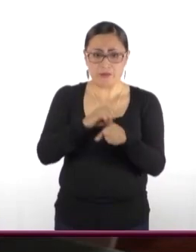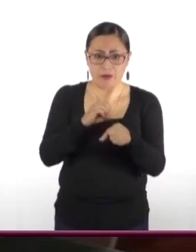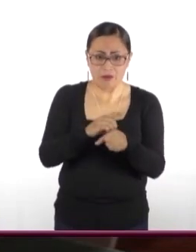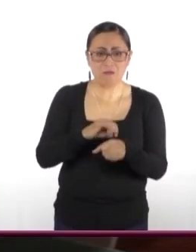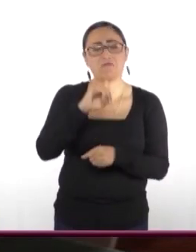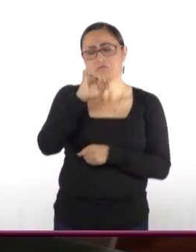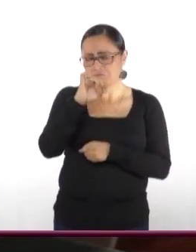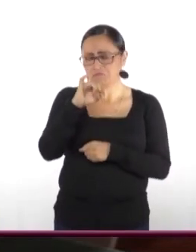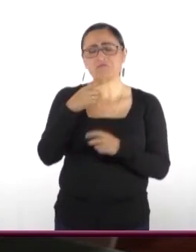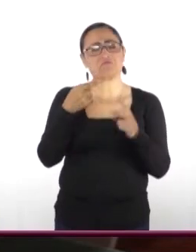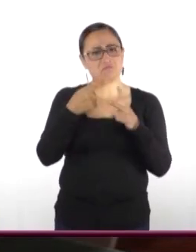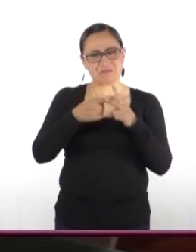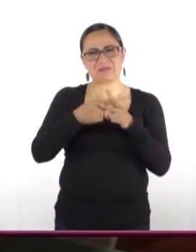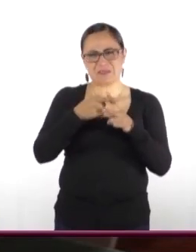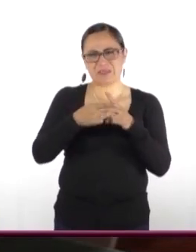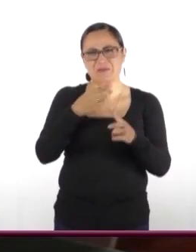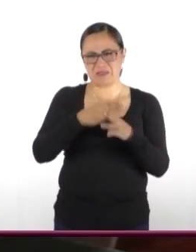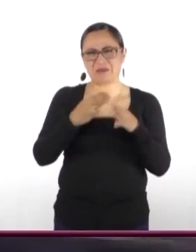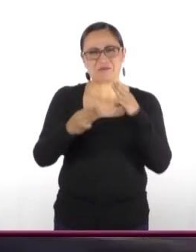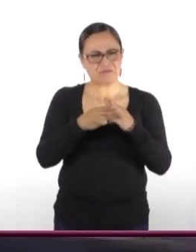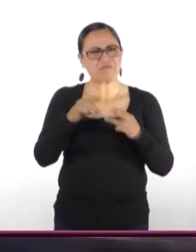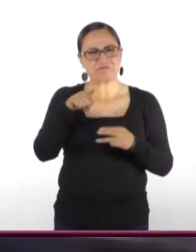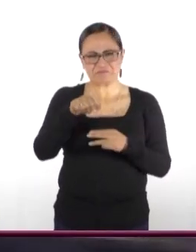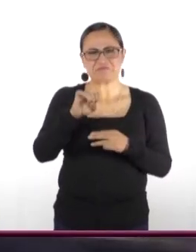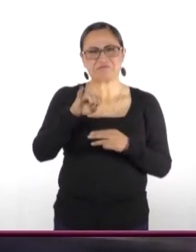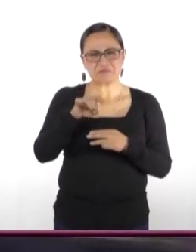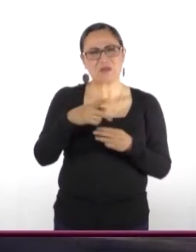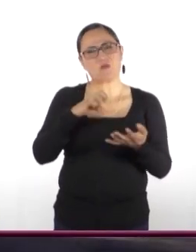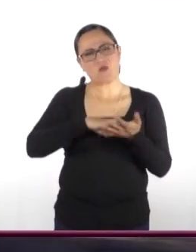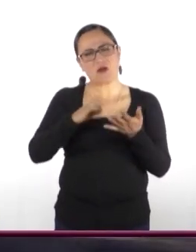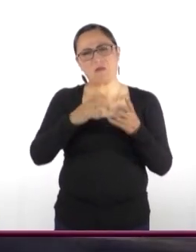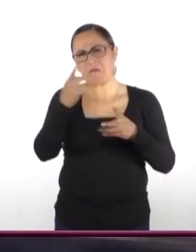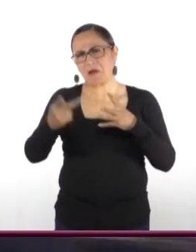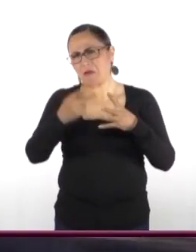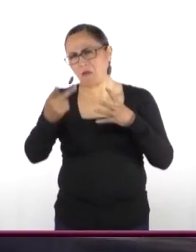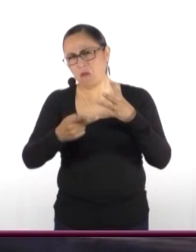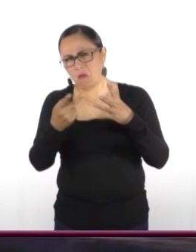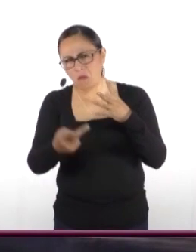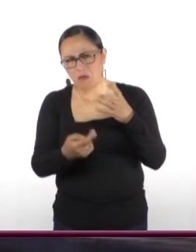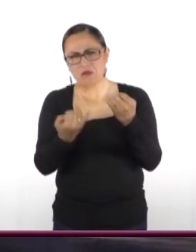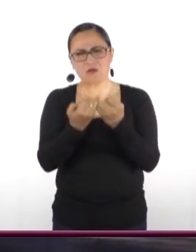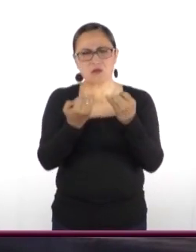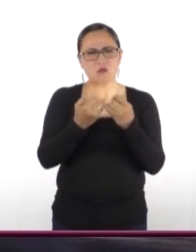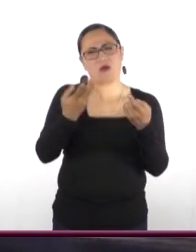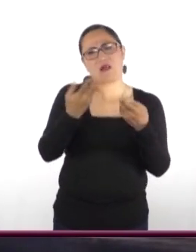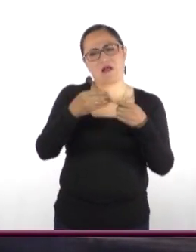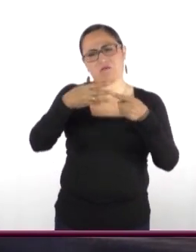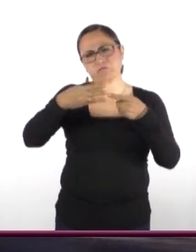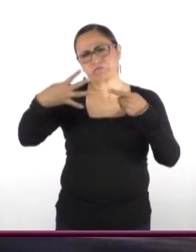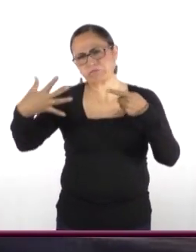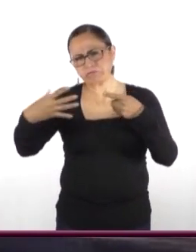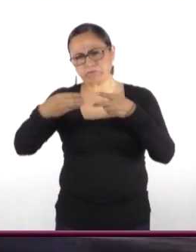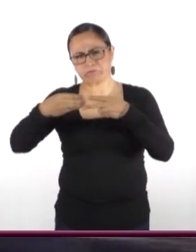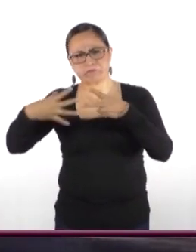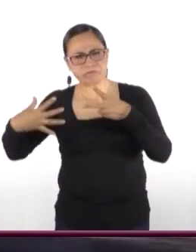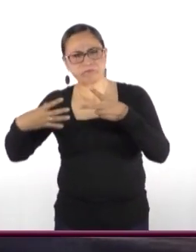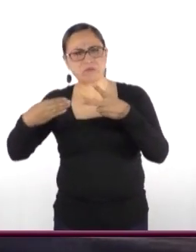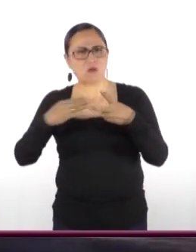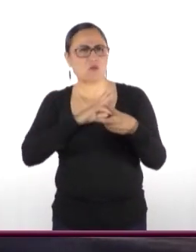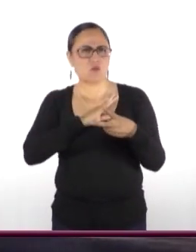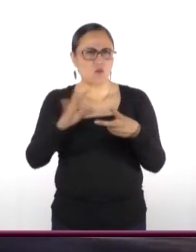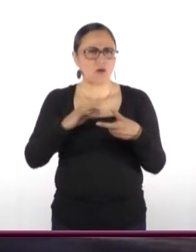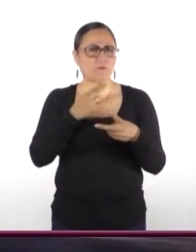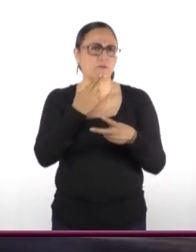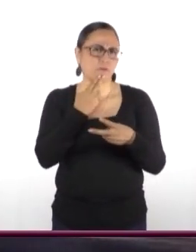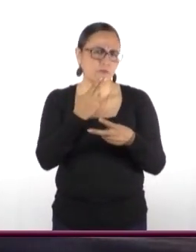es una herramienta muy útil para la misma matemática. Nos permite formalizar varias preguntas cualitativas que aparecen en otras ramas de matemáticas y dentro de la